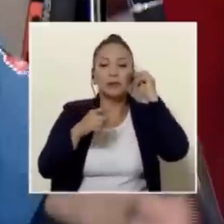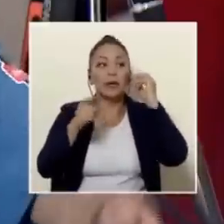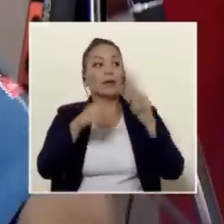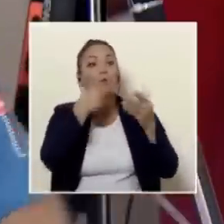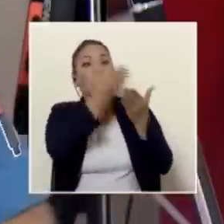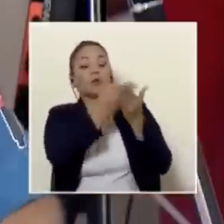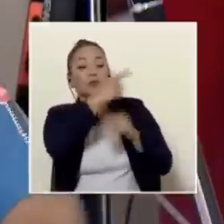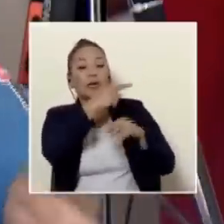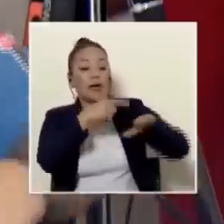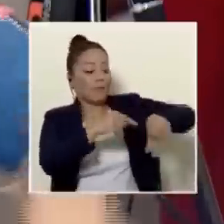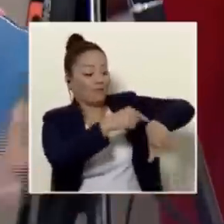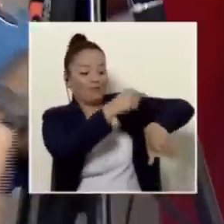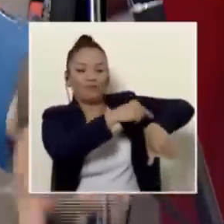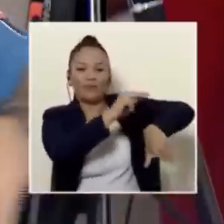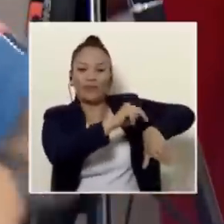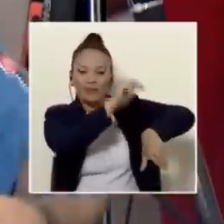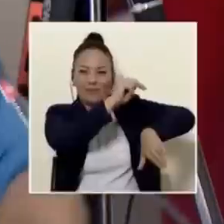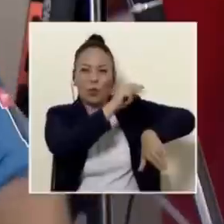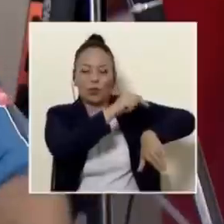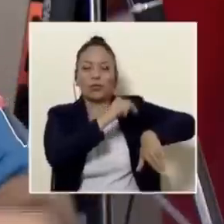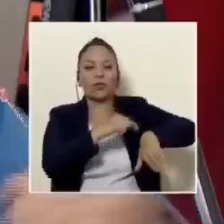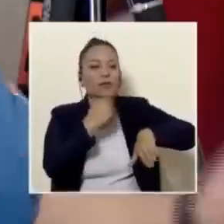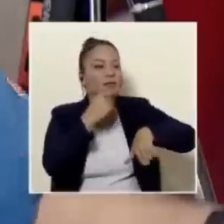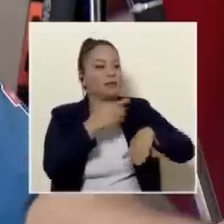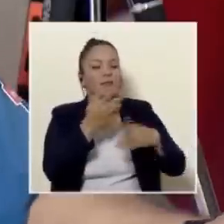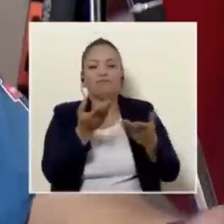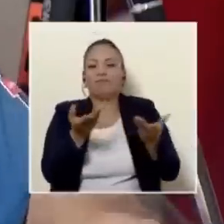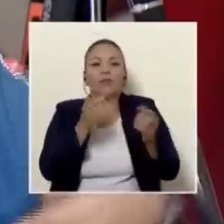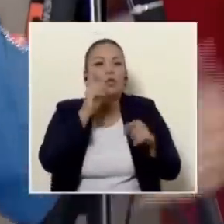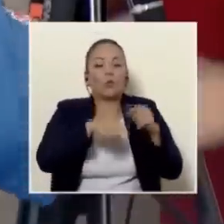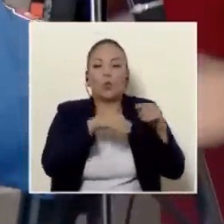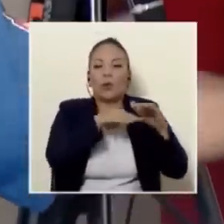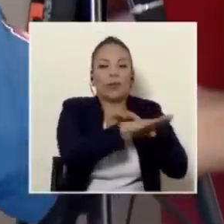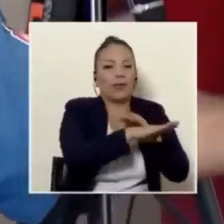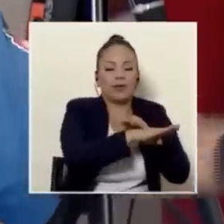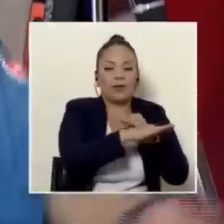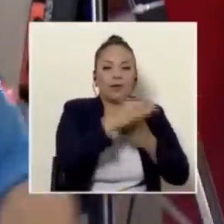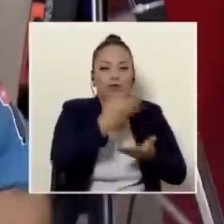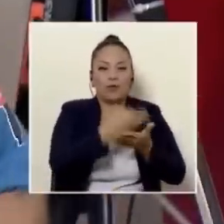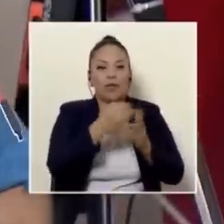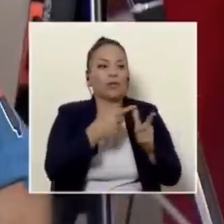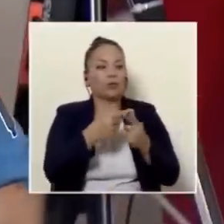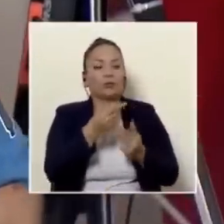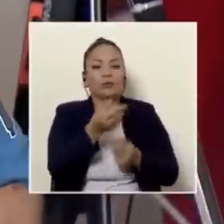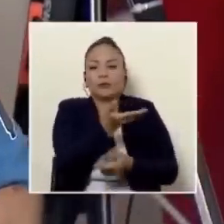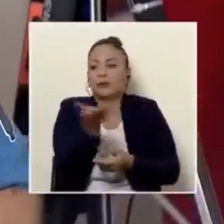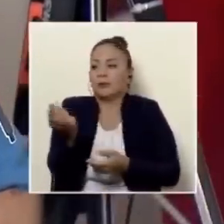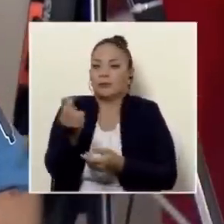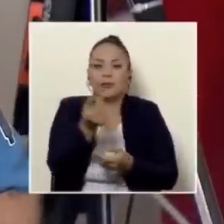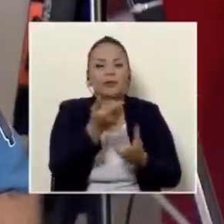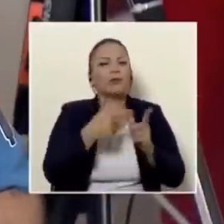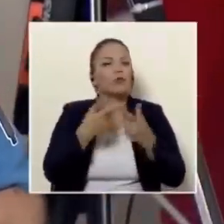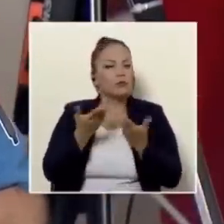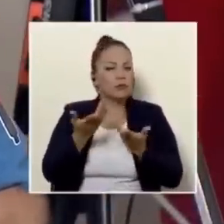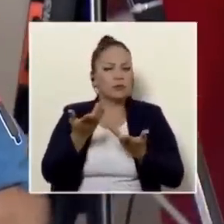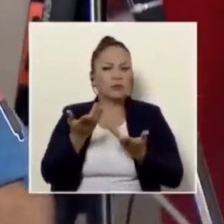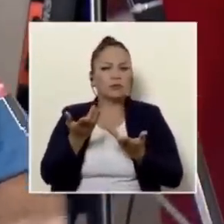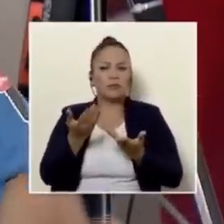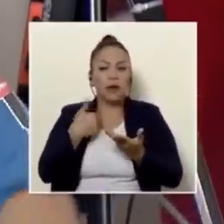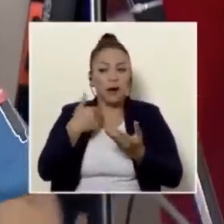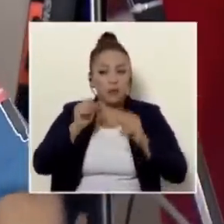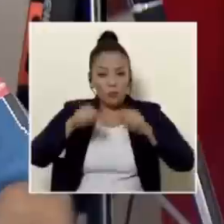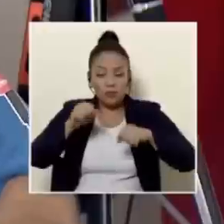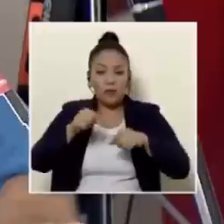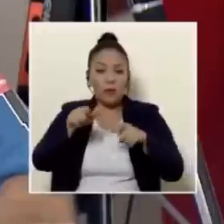Nicaragua, no los dejan, les cobran, entonces tienen que quedarse por ahí consiguiendo dinero para poder seguir ese recorrido. ¿Hay alguna posibilidad que tengan